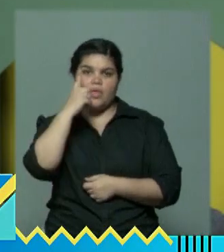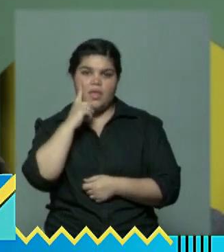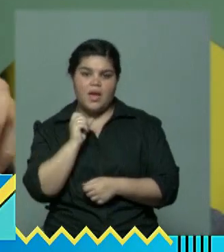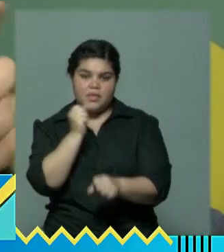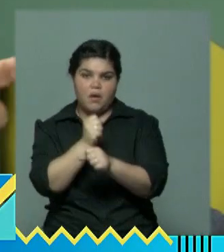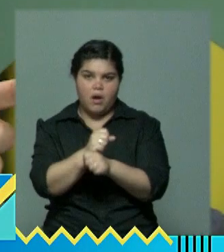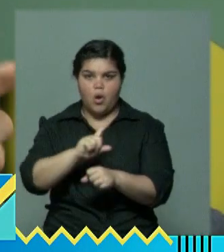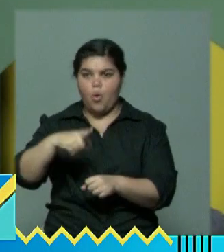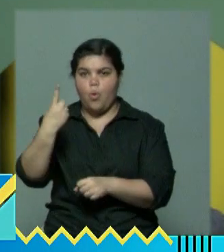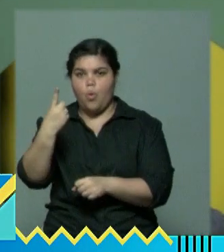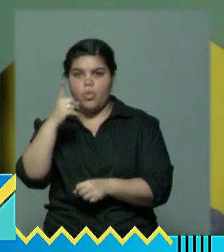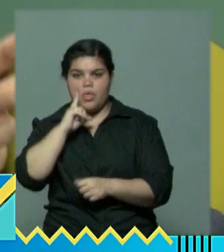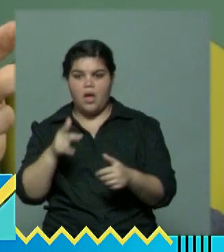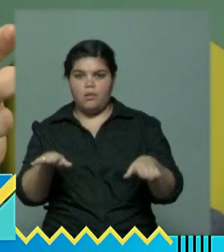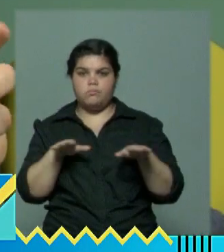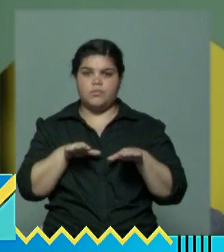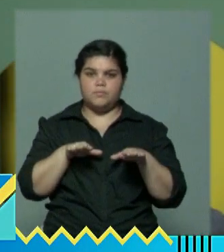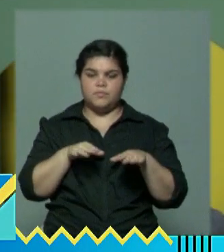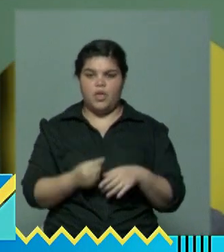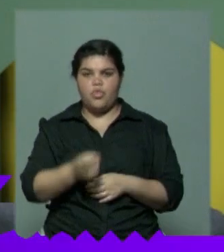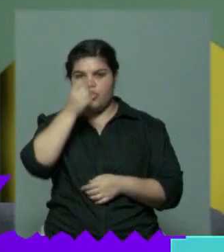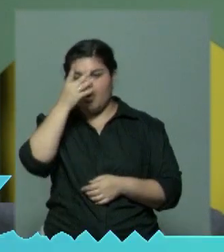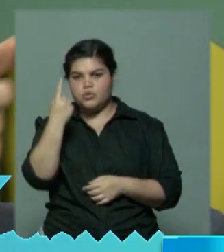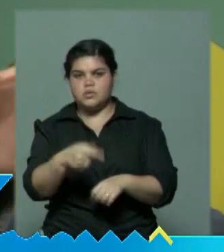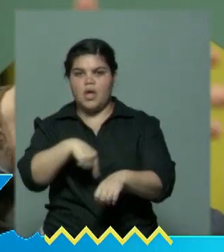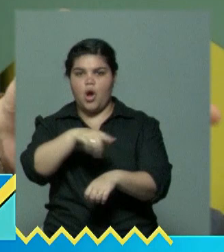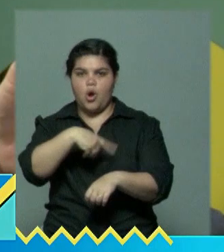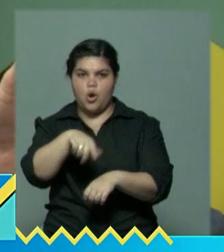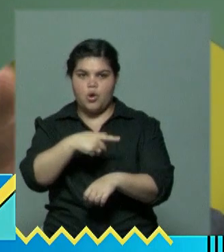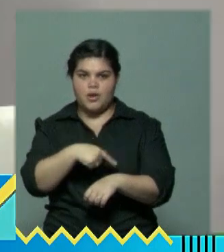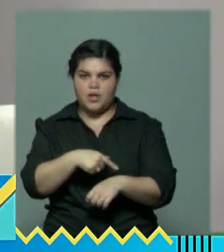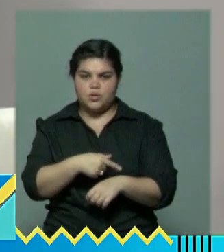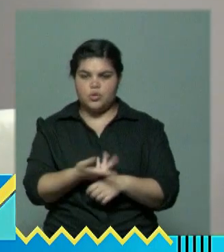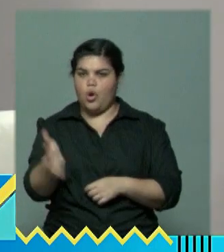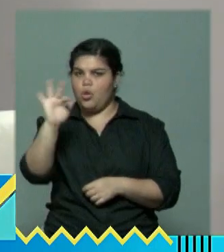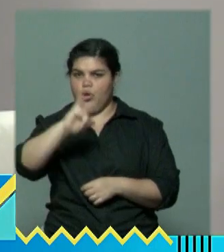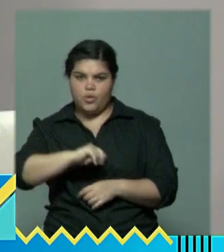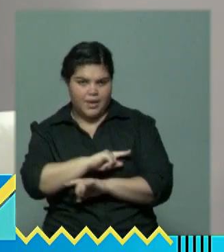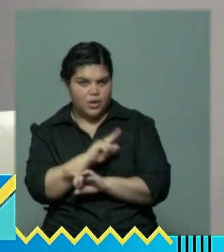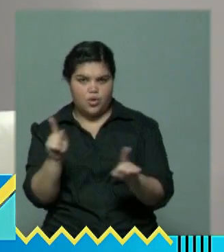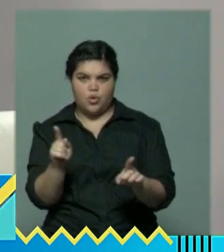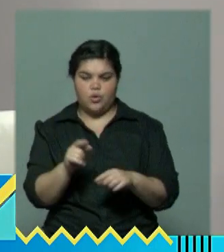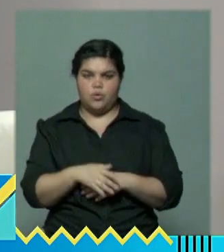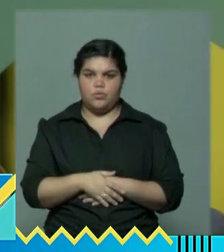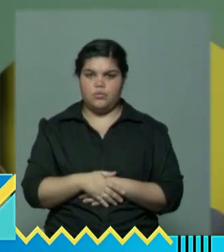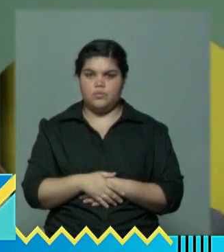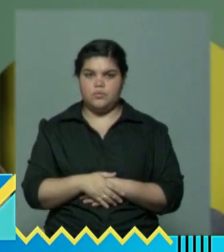descanso. No es que las 12 horas involucraban diariamente, había un tope de